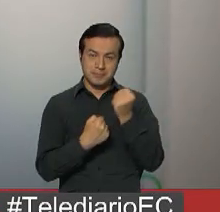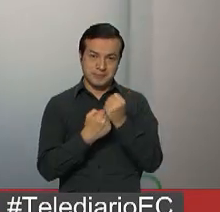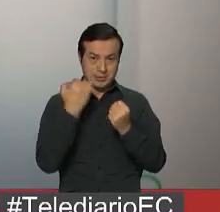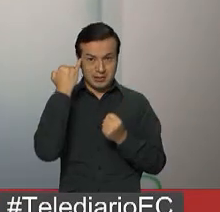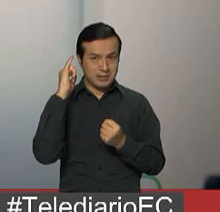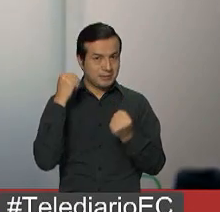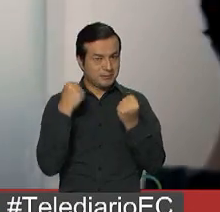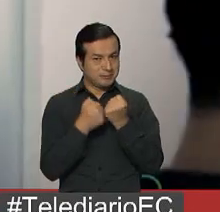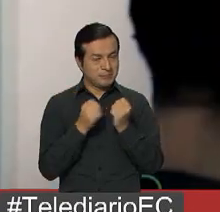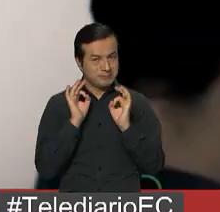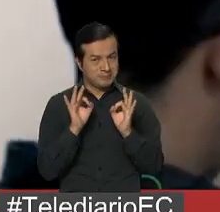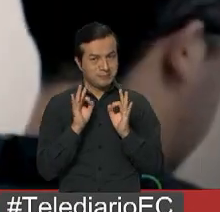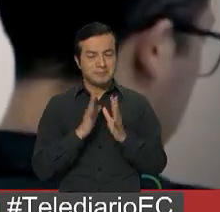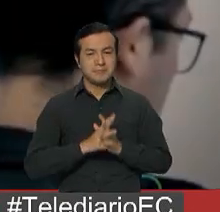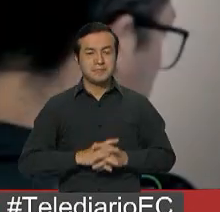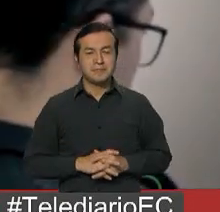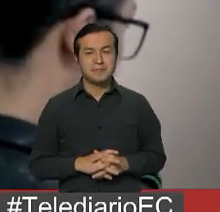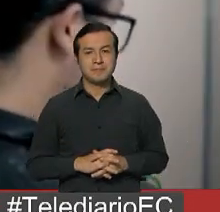iniciativa